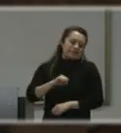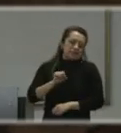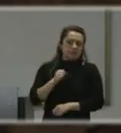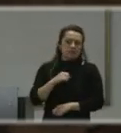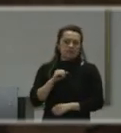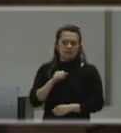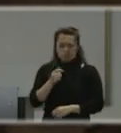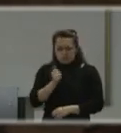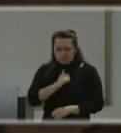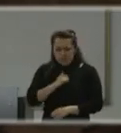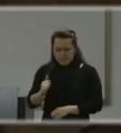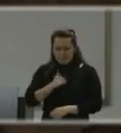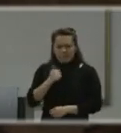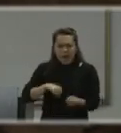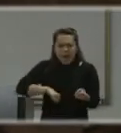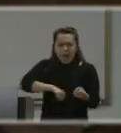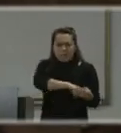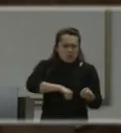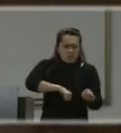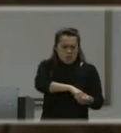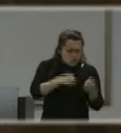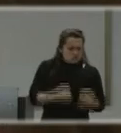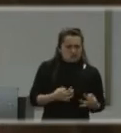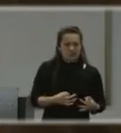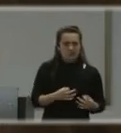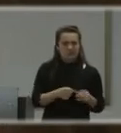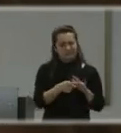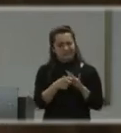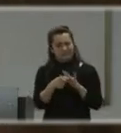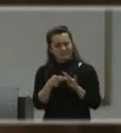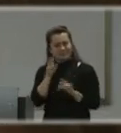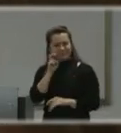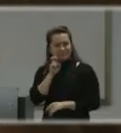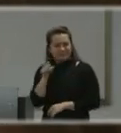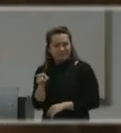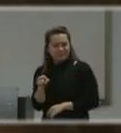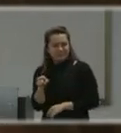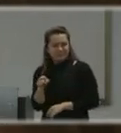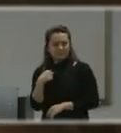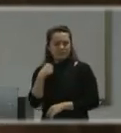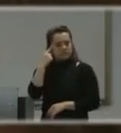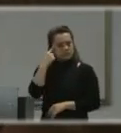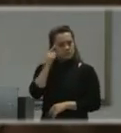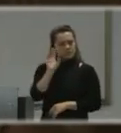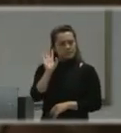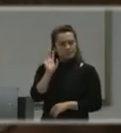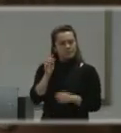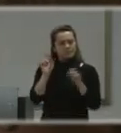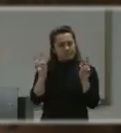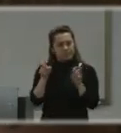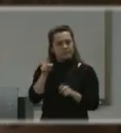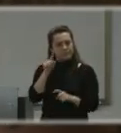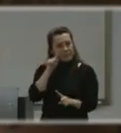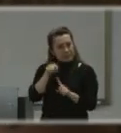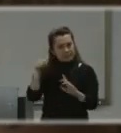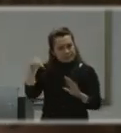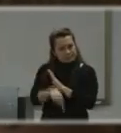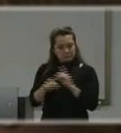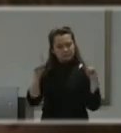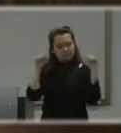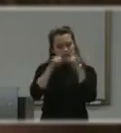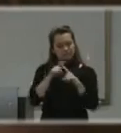más abusos en los apoyos que realmente en el ejercicio de la sexualidad. Entonces, me parece que es un tema como que amerita más